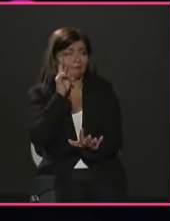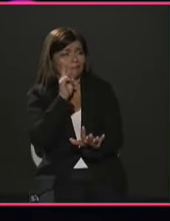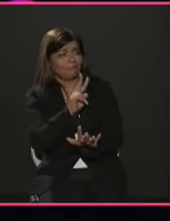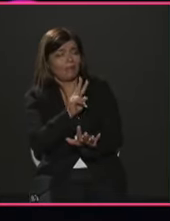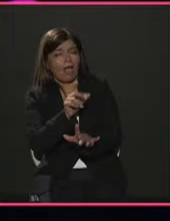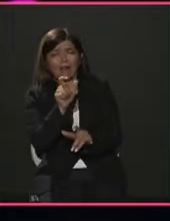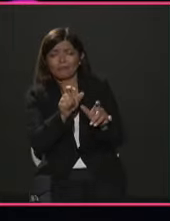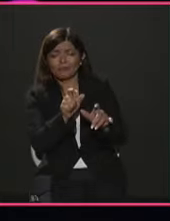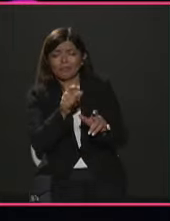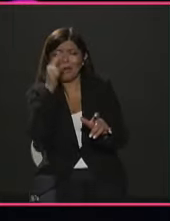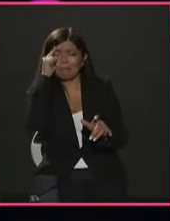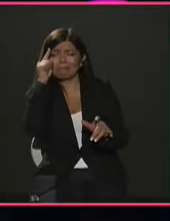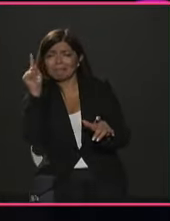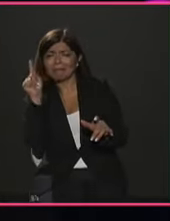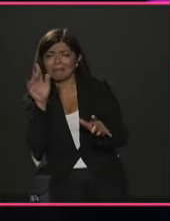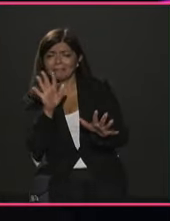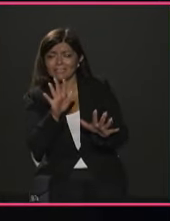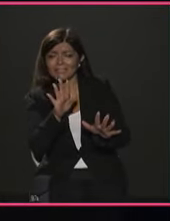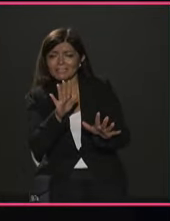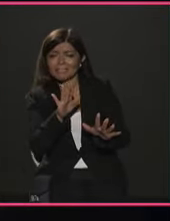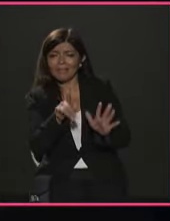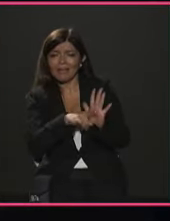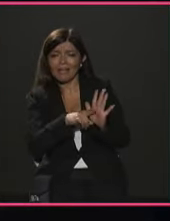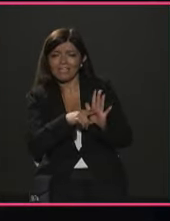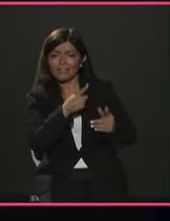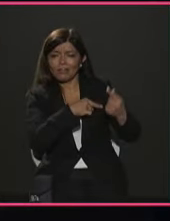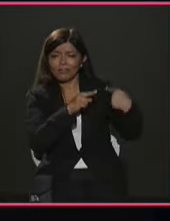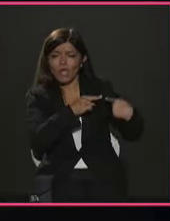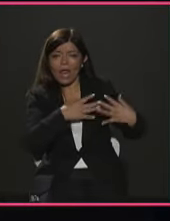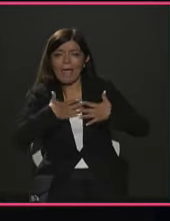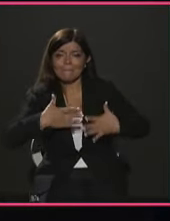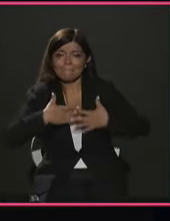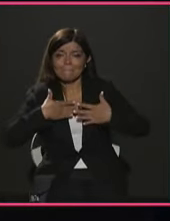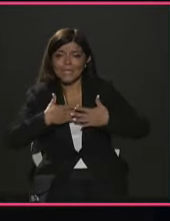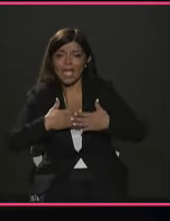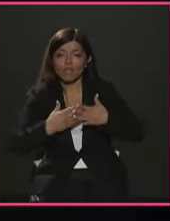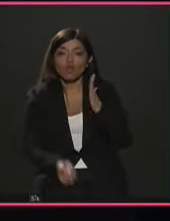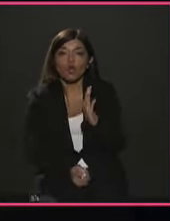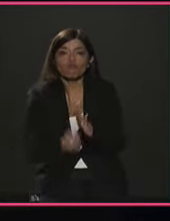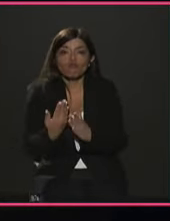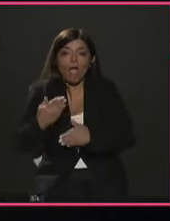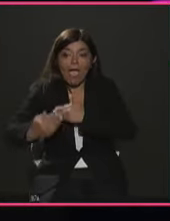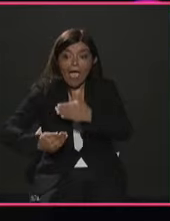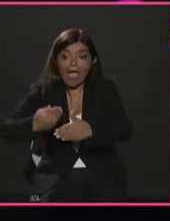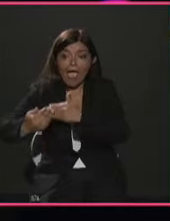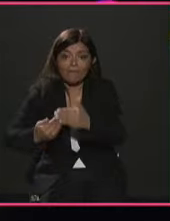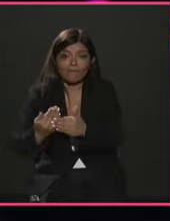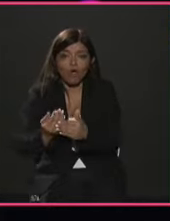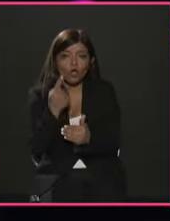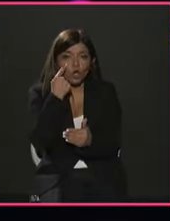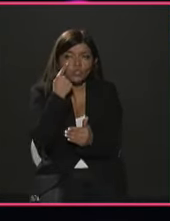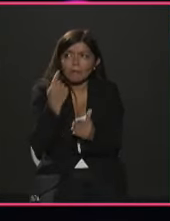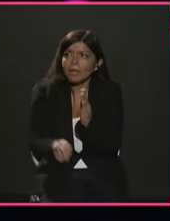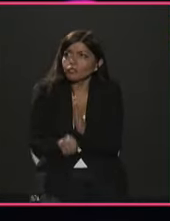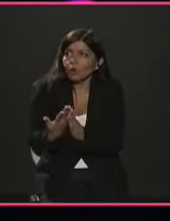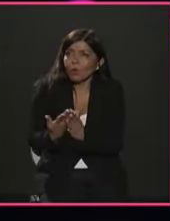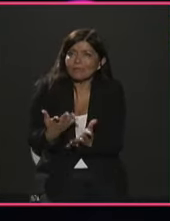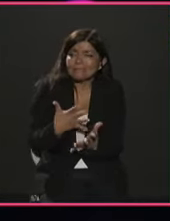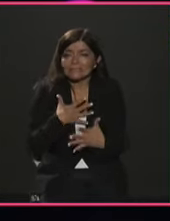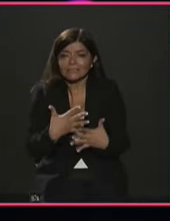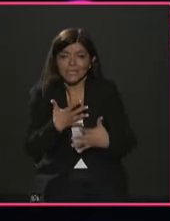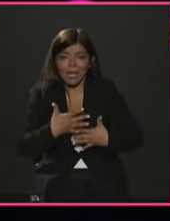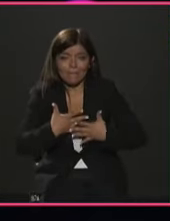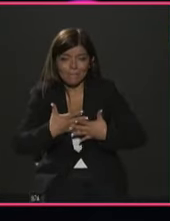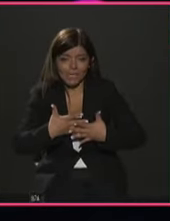ha hecho ver siempre esa historia el miedo de un nuevo predador que se conecta